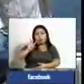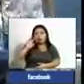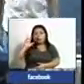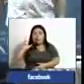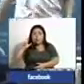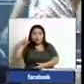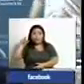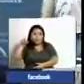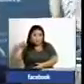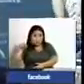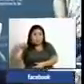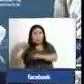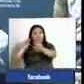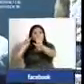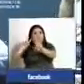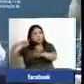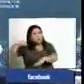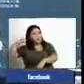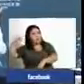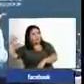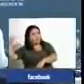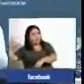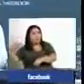de dólares a